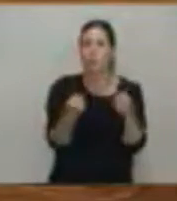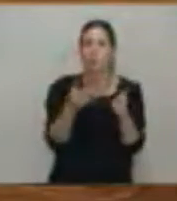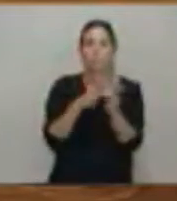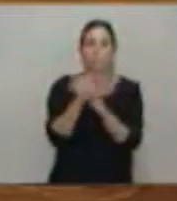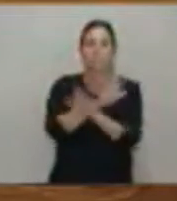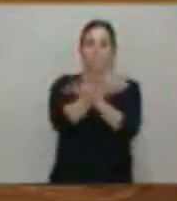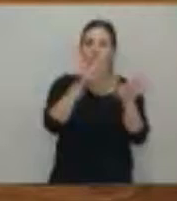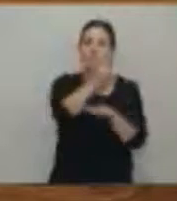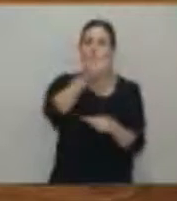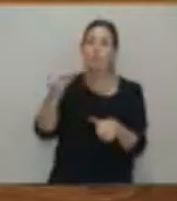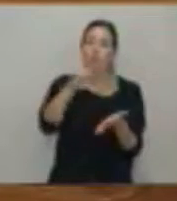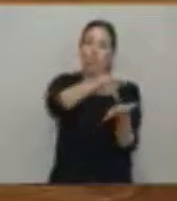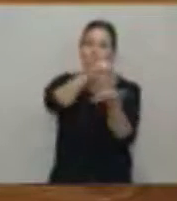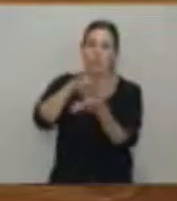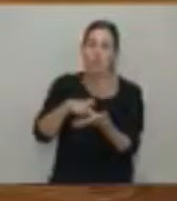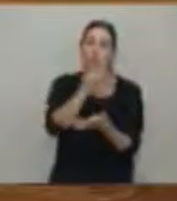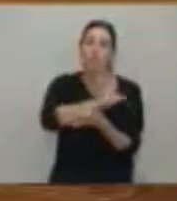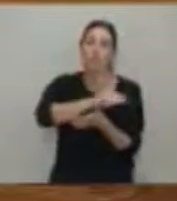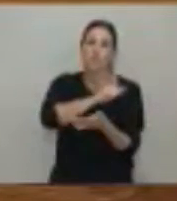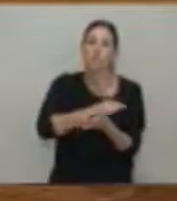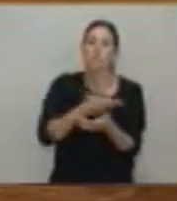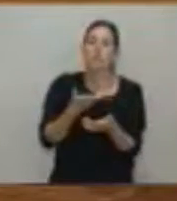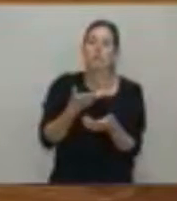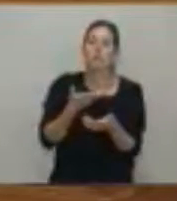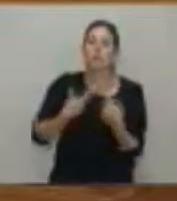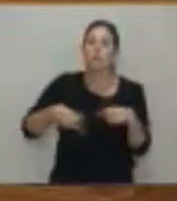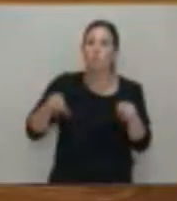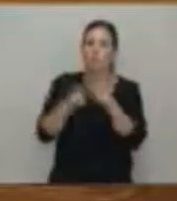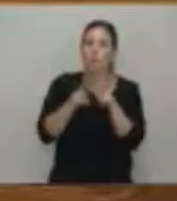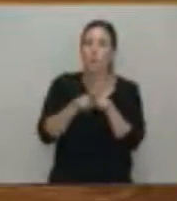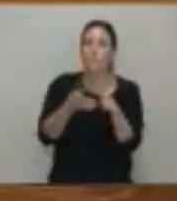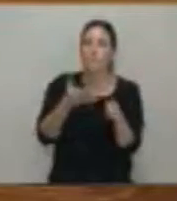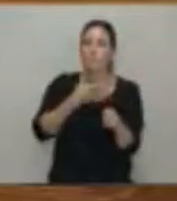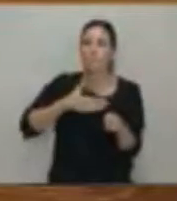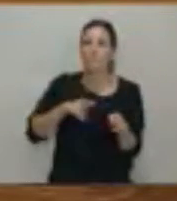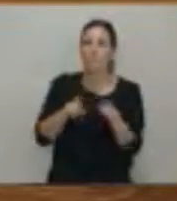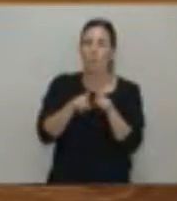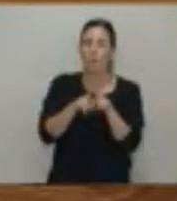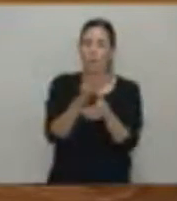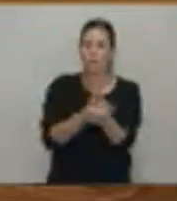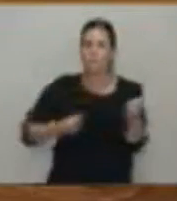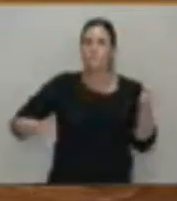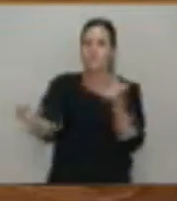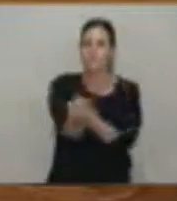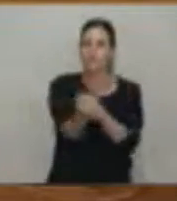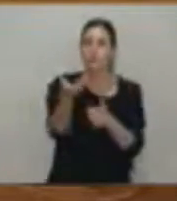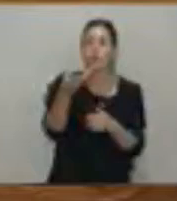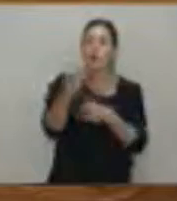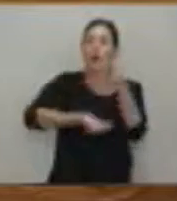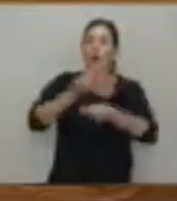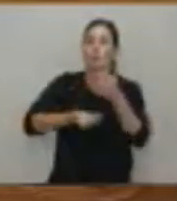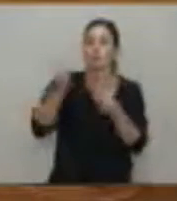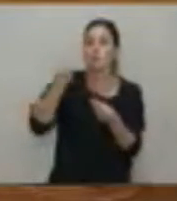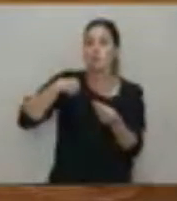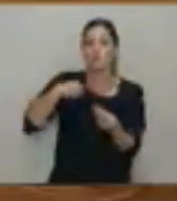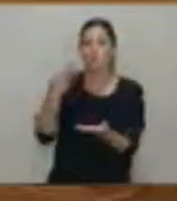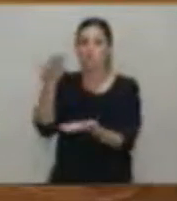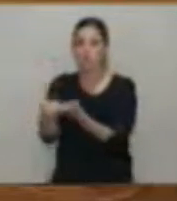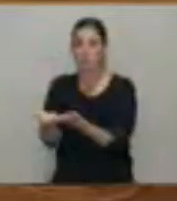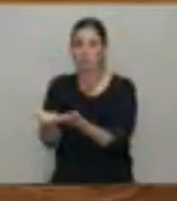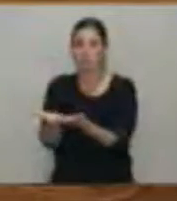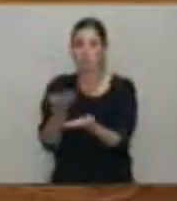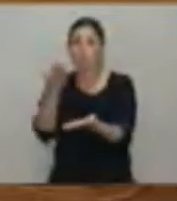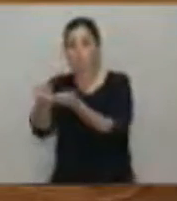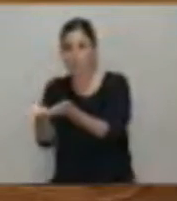el ciudadano se sienta reflejado en lo que hacemos. Que hagamos lo mismo que solicitamos. Hay